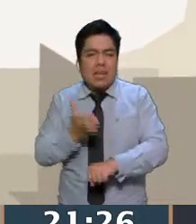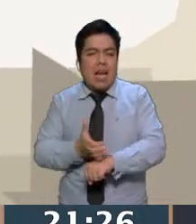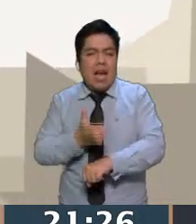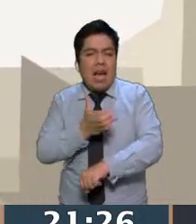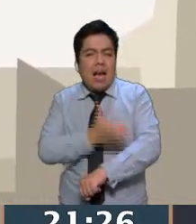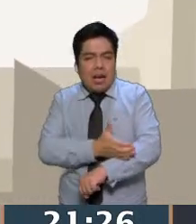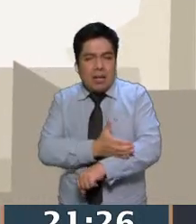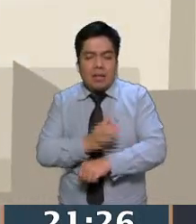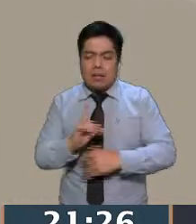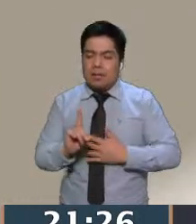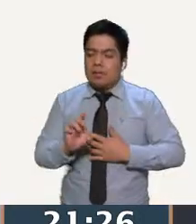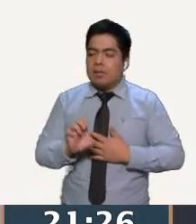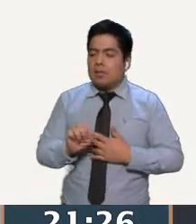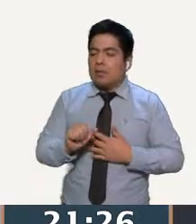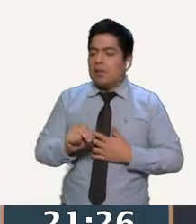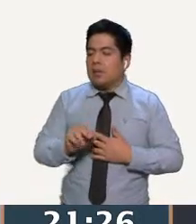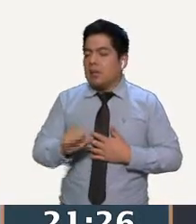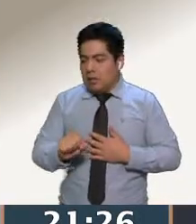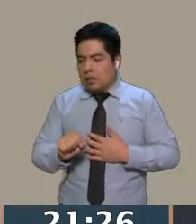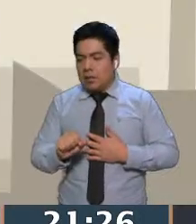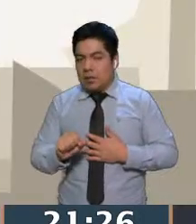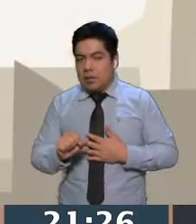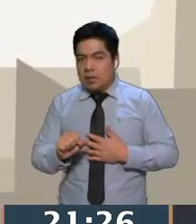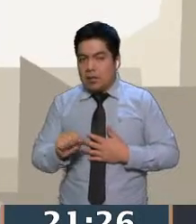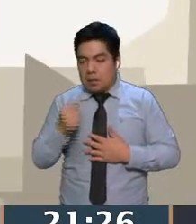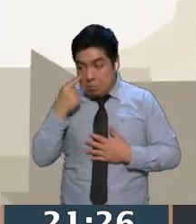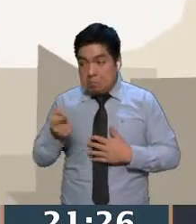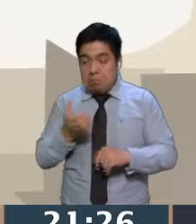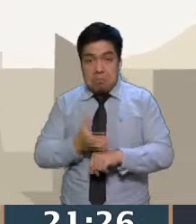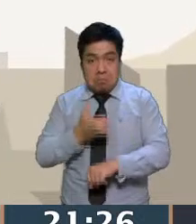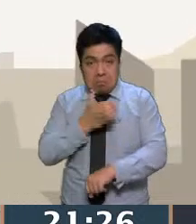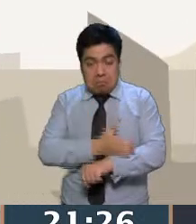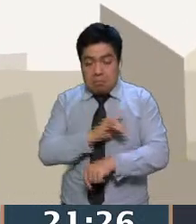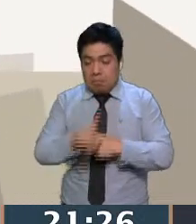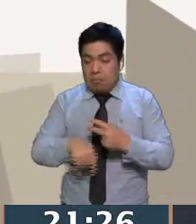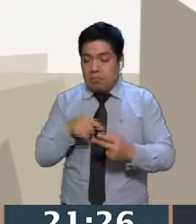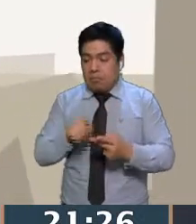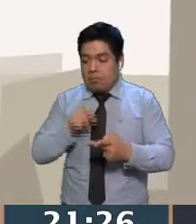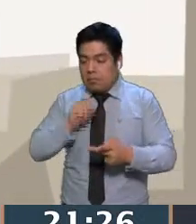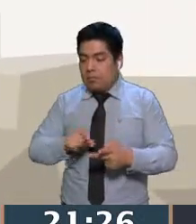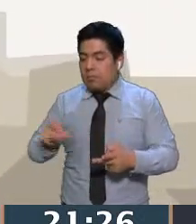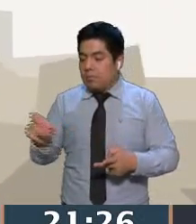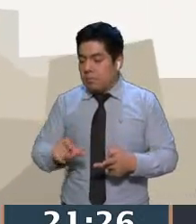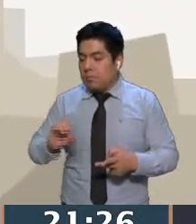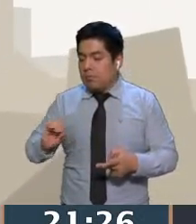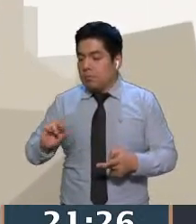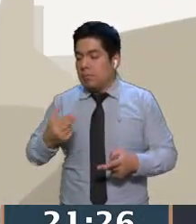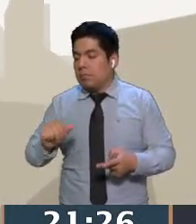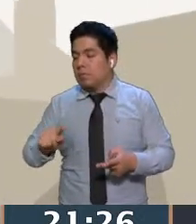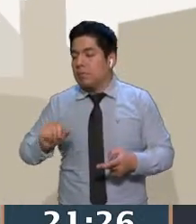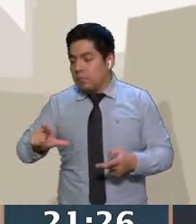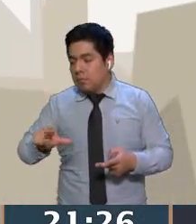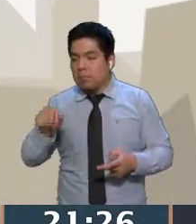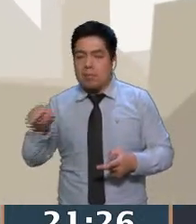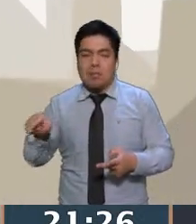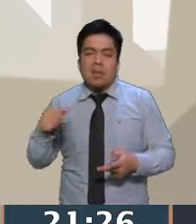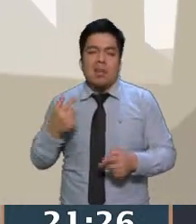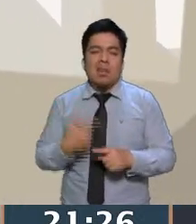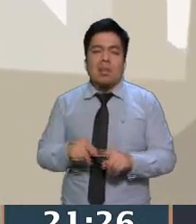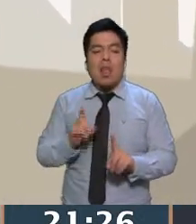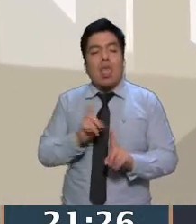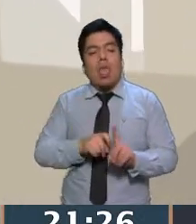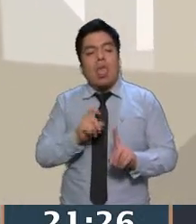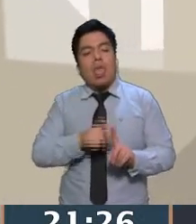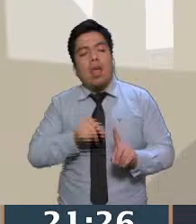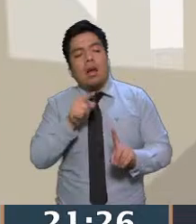acompañamiento a Denise Dresser, por ejemplo, lo hicieron dando acompañamiento a la propia Xochitl Gálvez para que fuera a hacer ahí su show y tocara las puertas